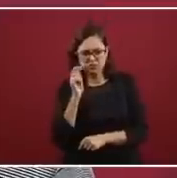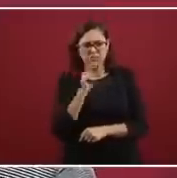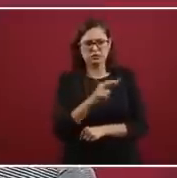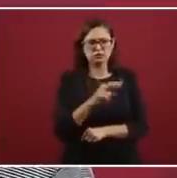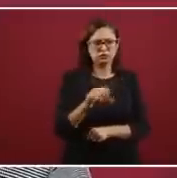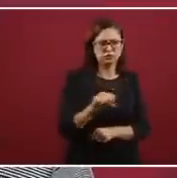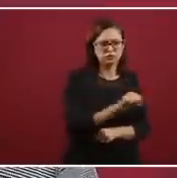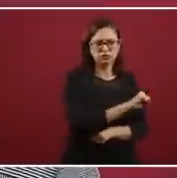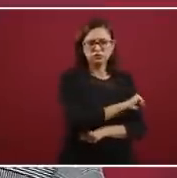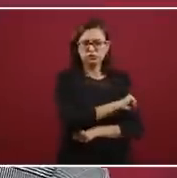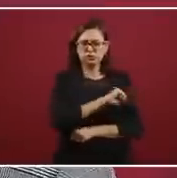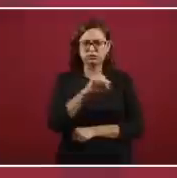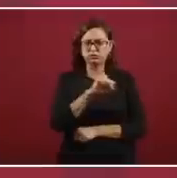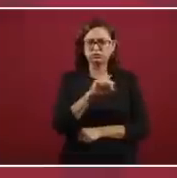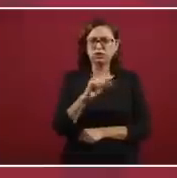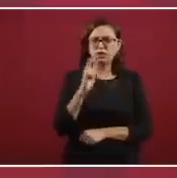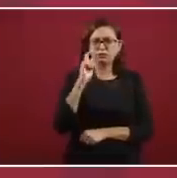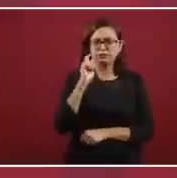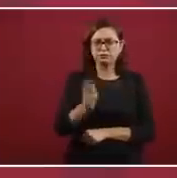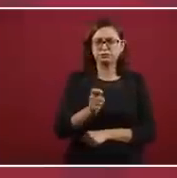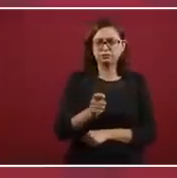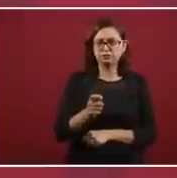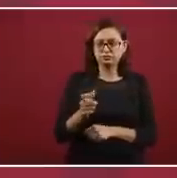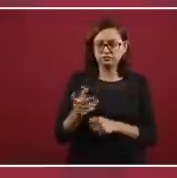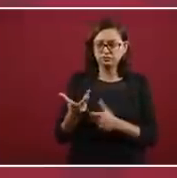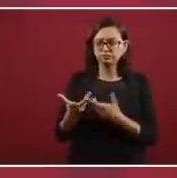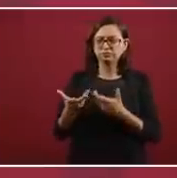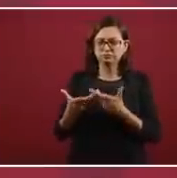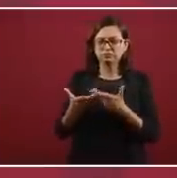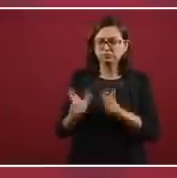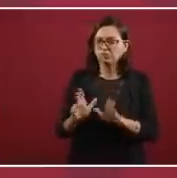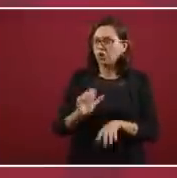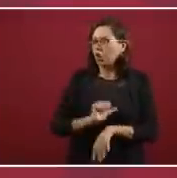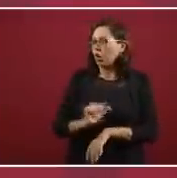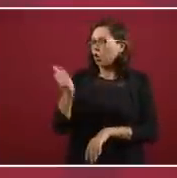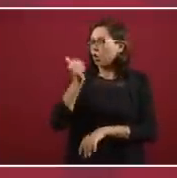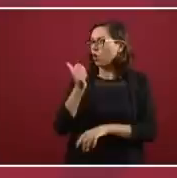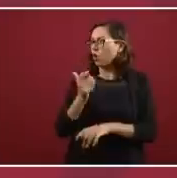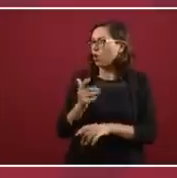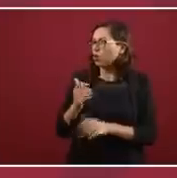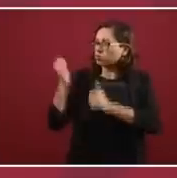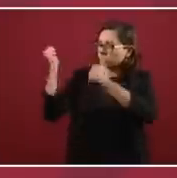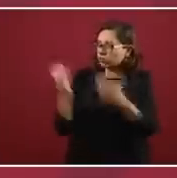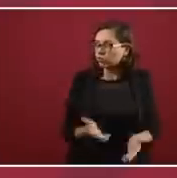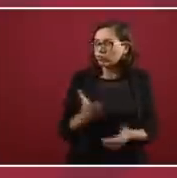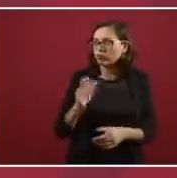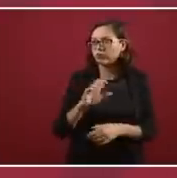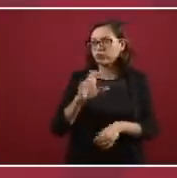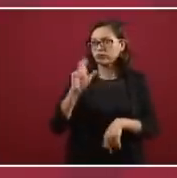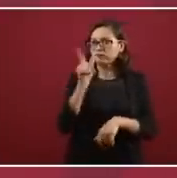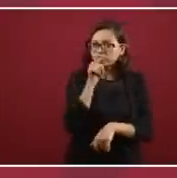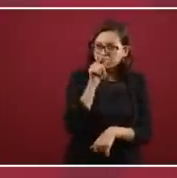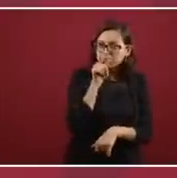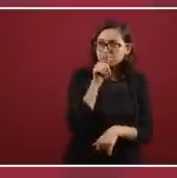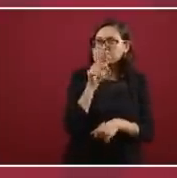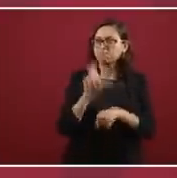cupo. Abrir el cupo lo que significa es que permitimos la importación de pollo, huevo u otro,